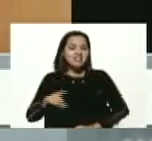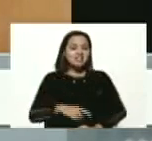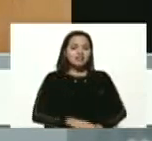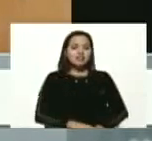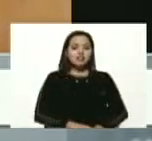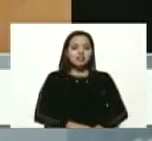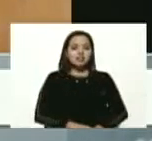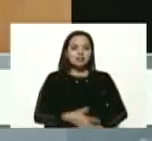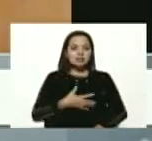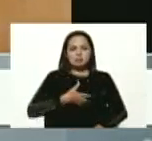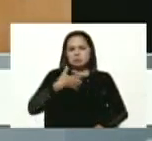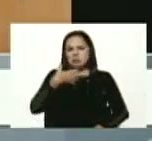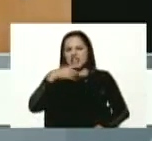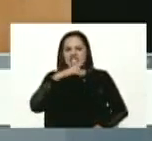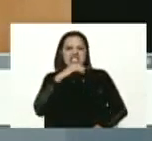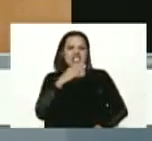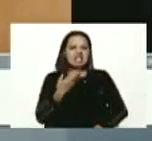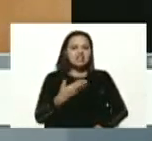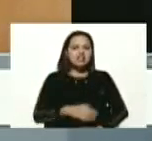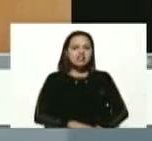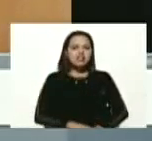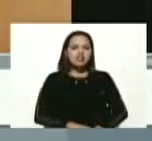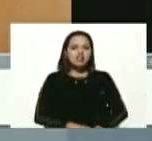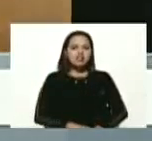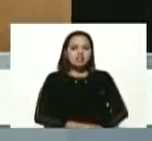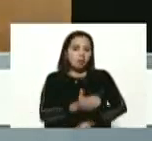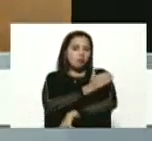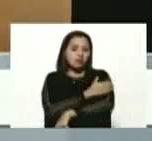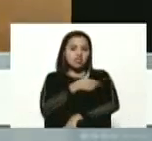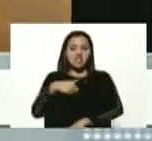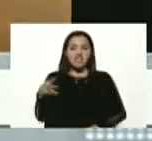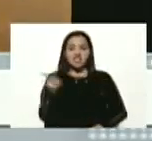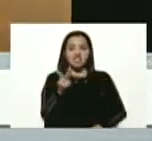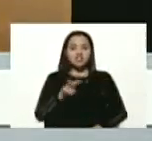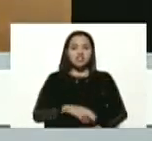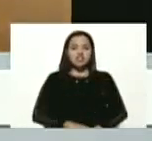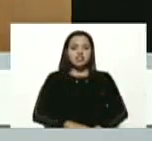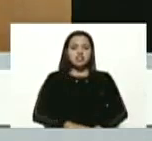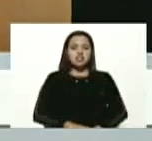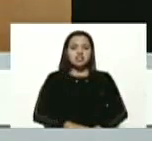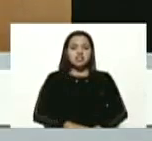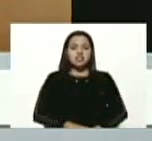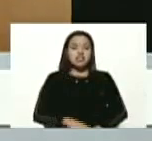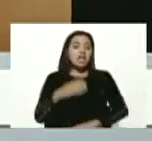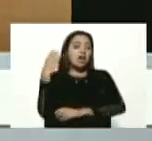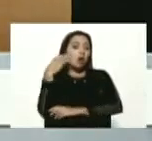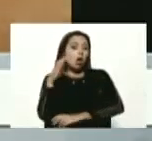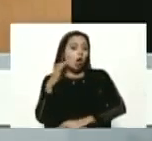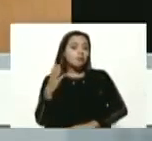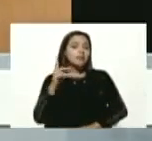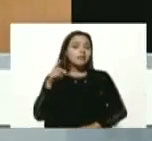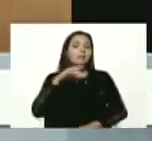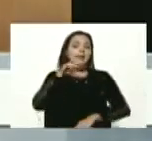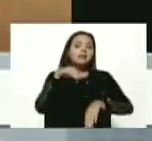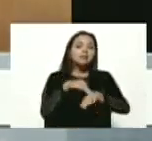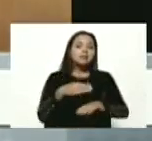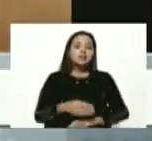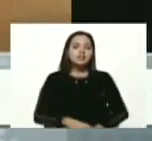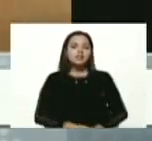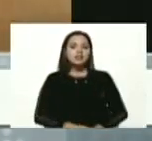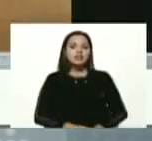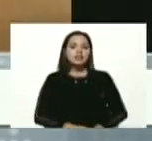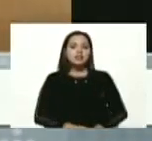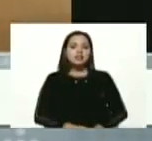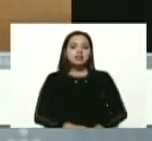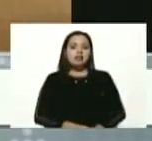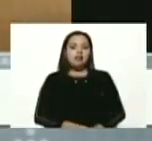fracasada, amargada, oposicionista de Venezuela, y desde Bogotá y desde Miami, a caerle